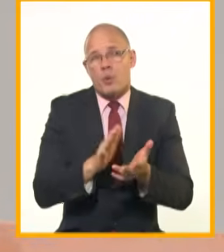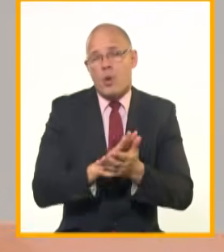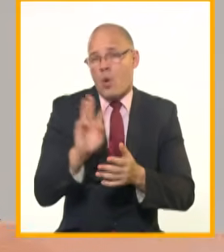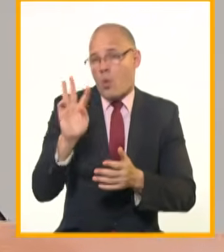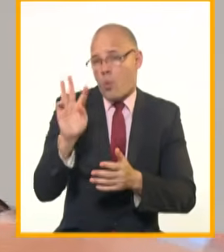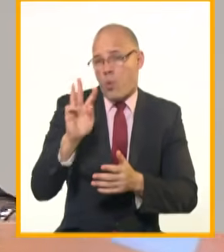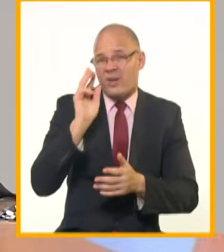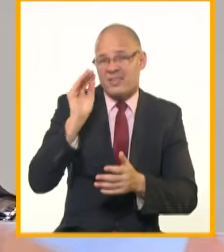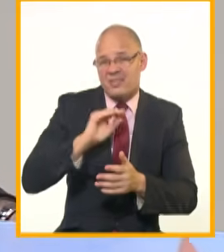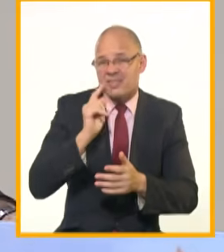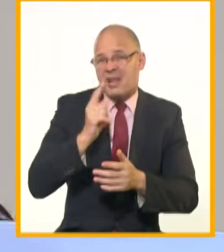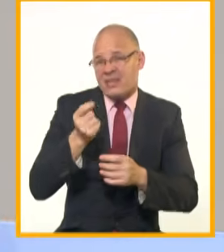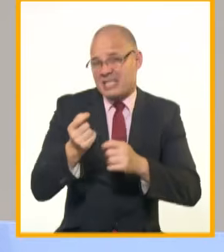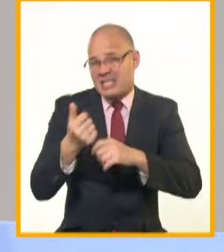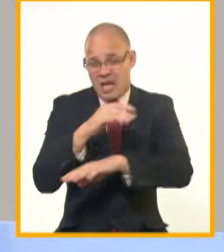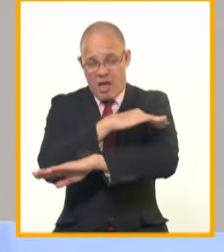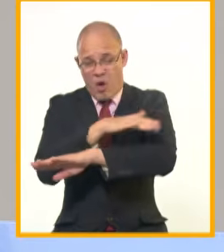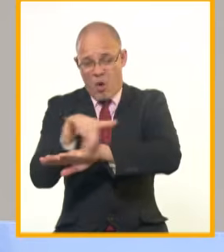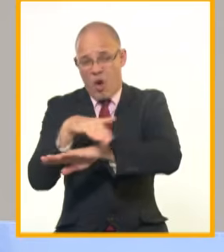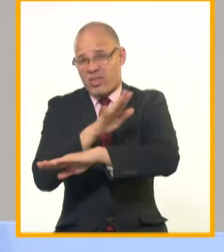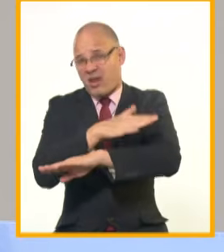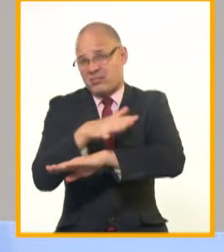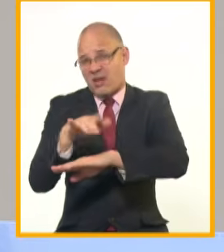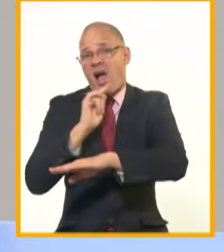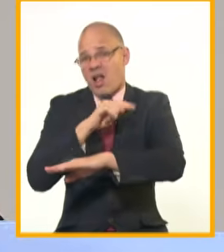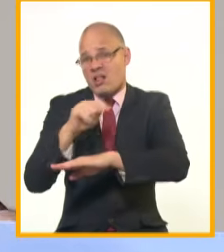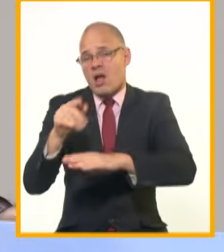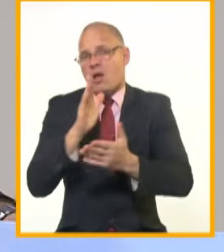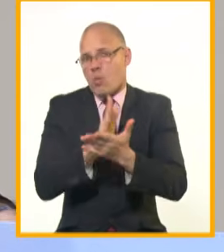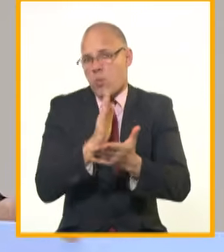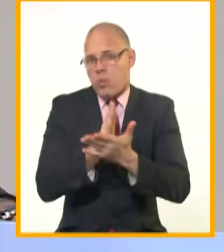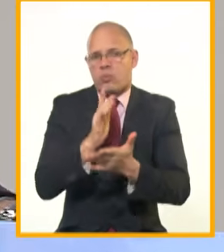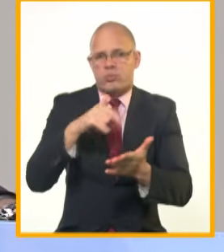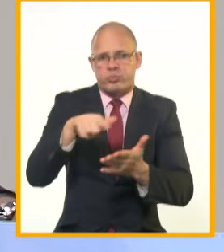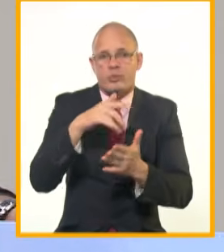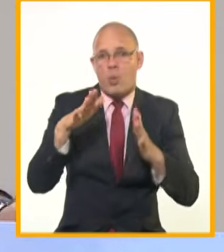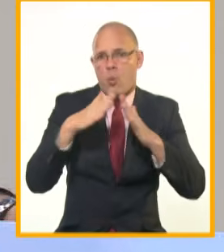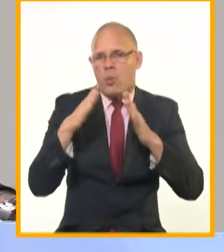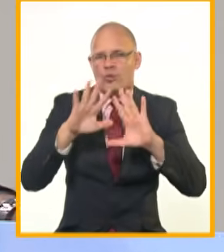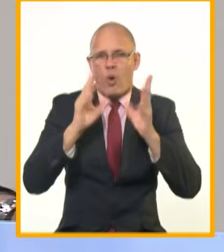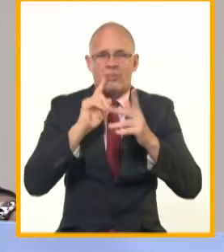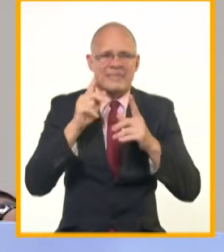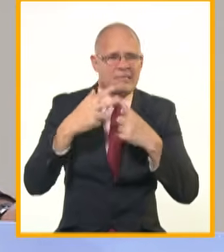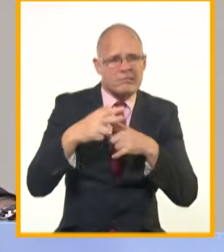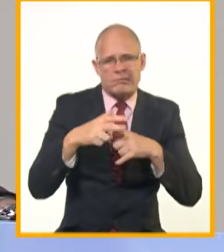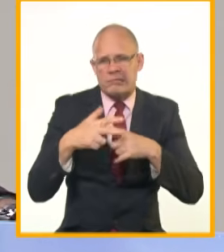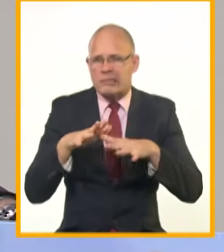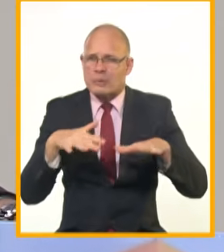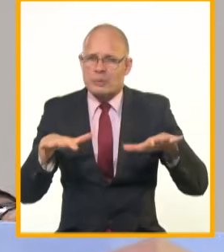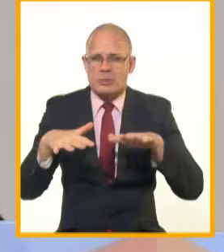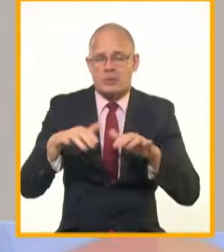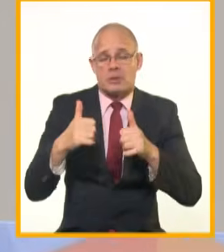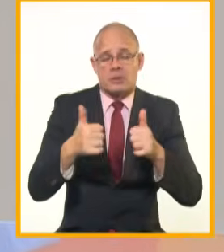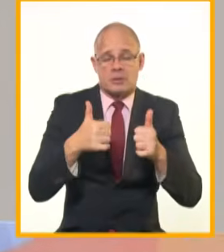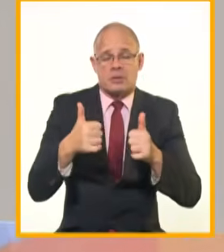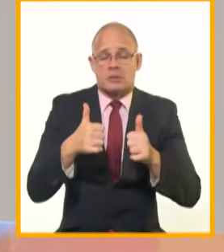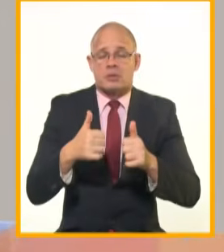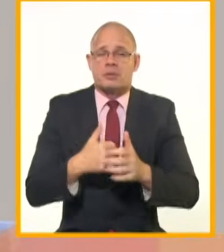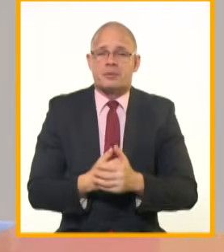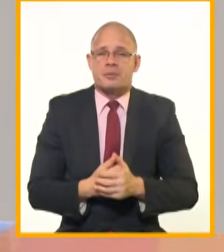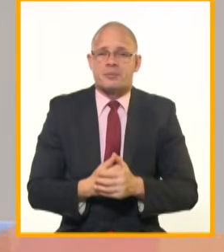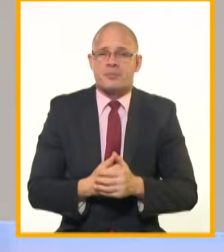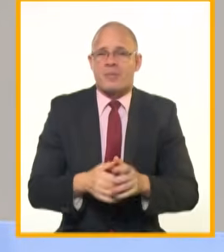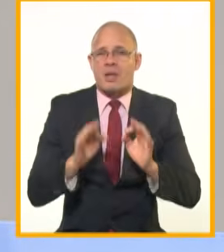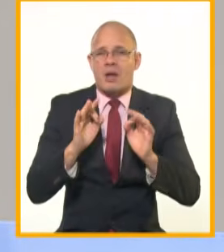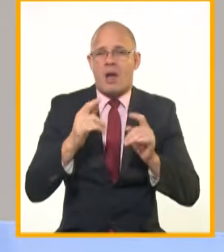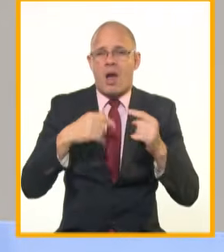costa, escuelas que hemos reparado completas totalmente. O sea que ha habido un programa de mantenimiento que ha posibilitado también que este